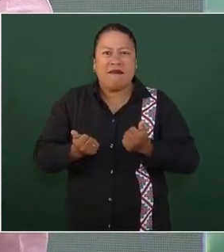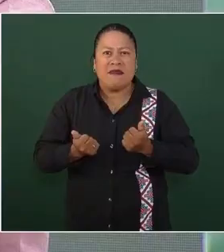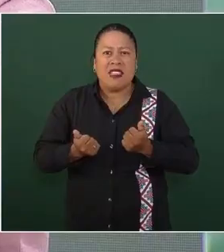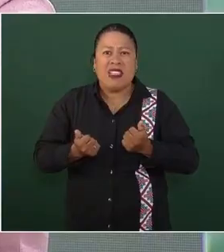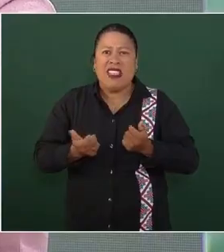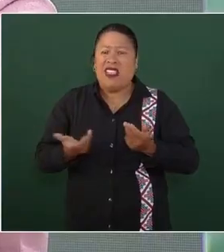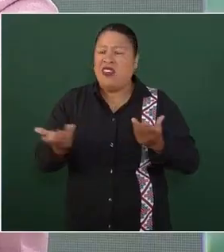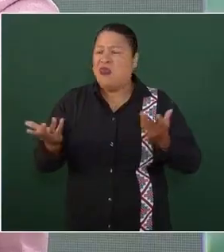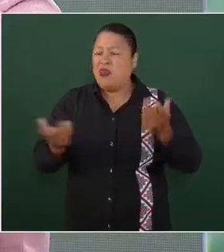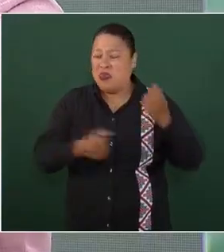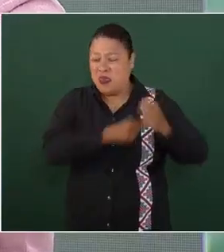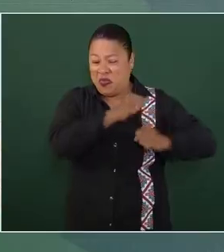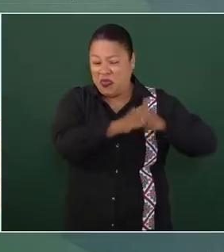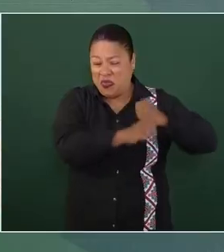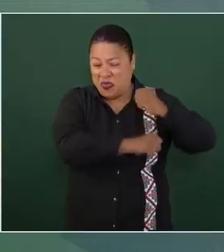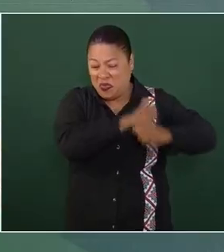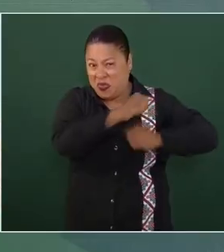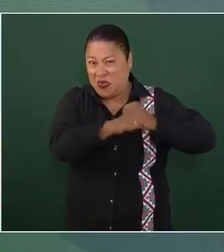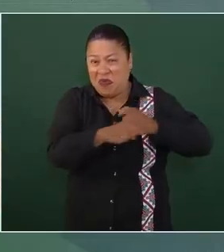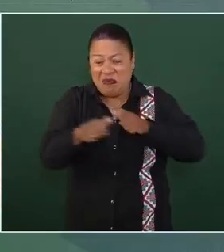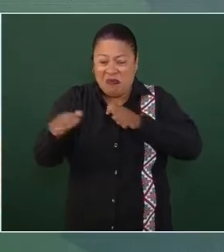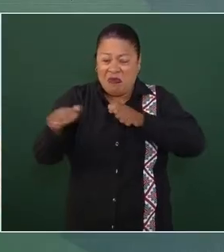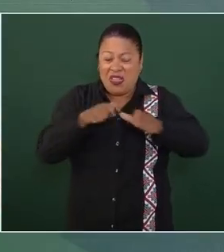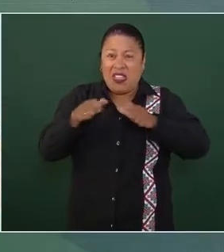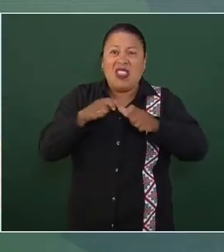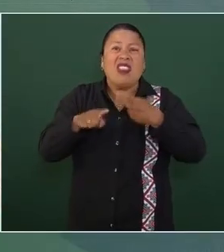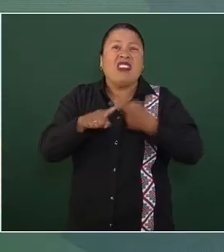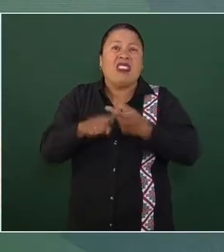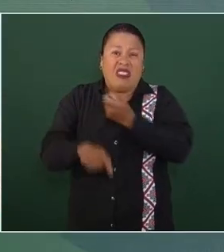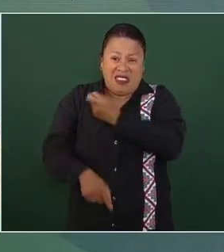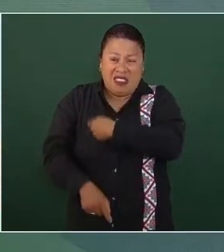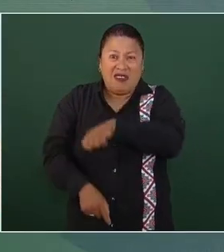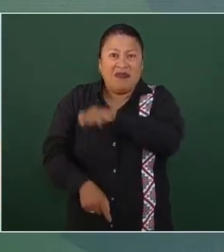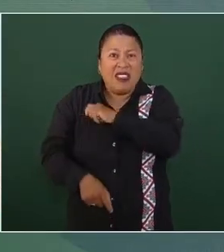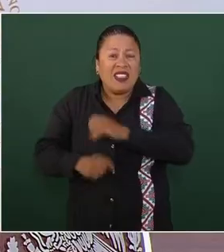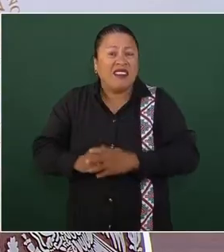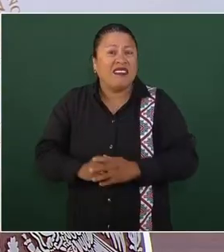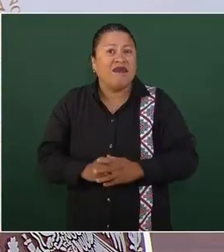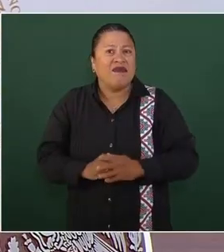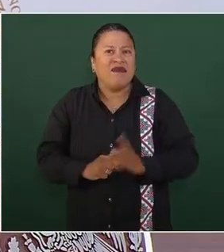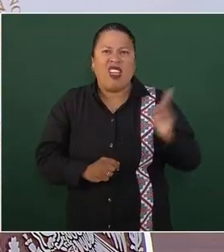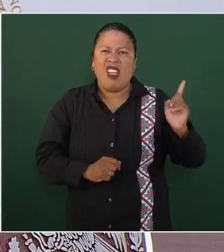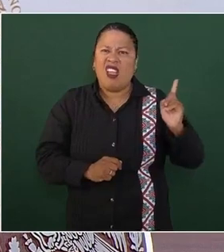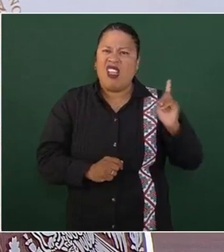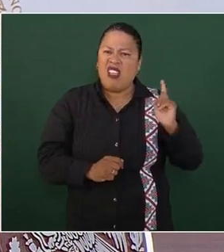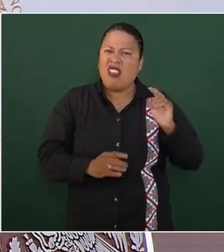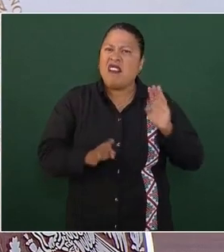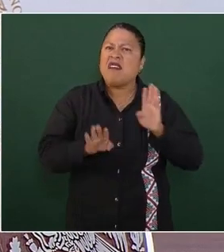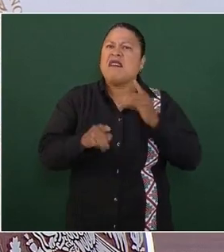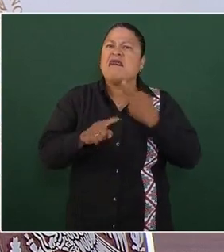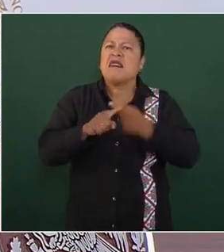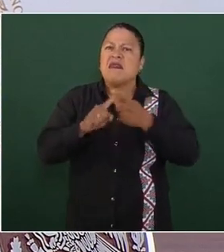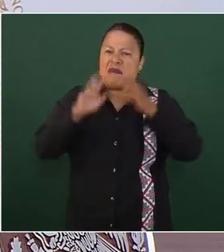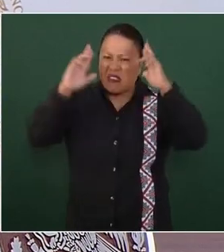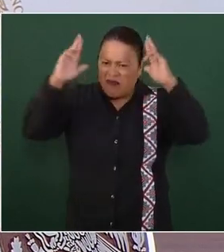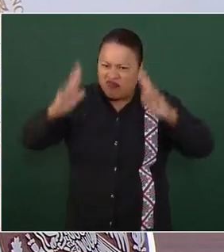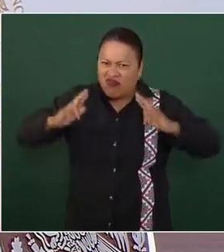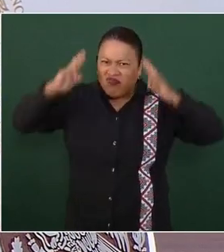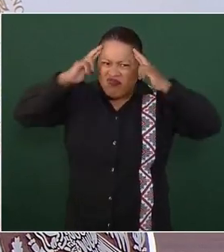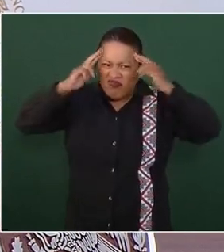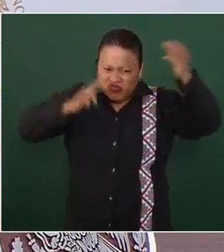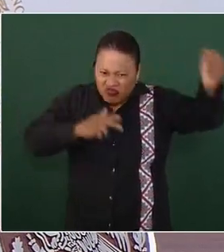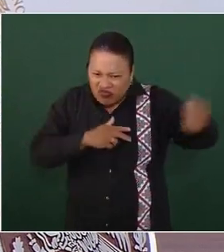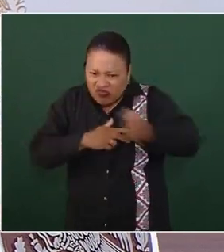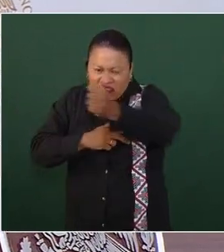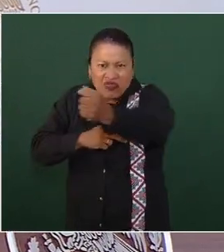siglos de dominación española que nos imponían a virreyes nunca ni